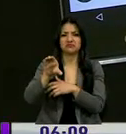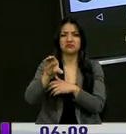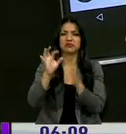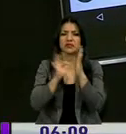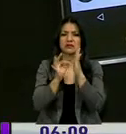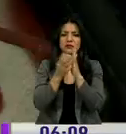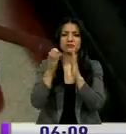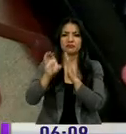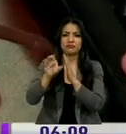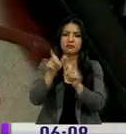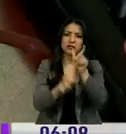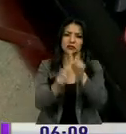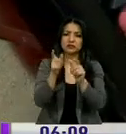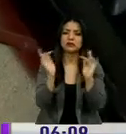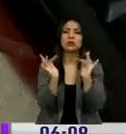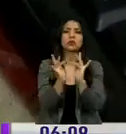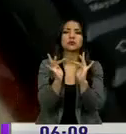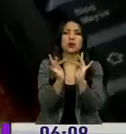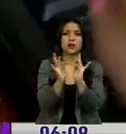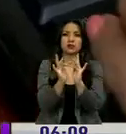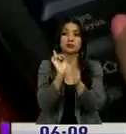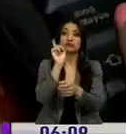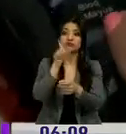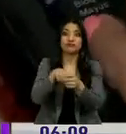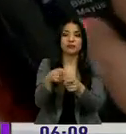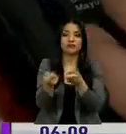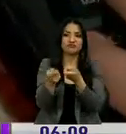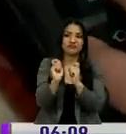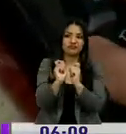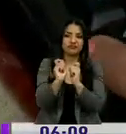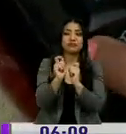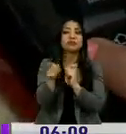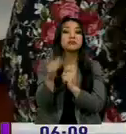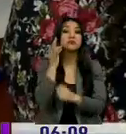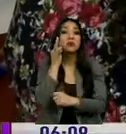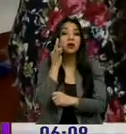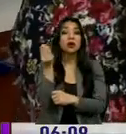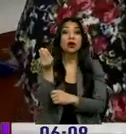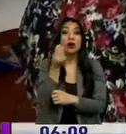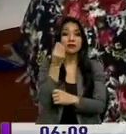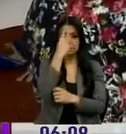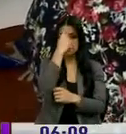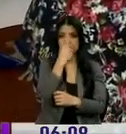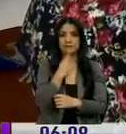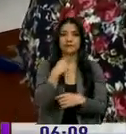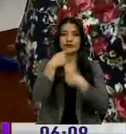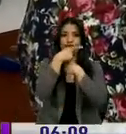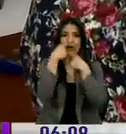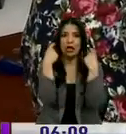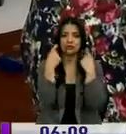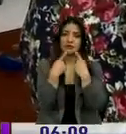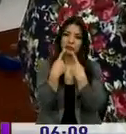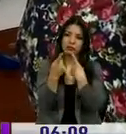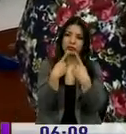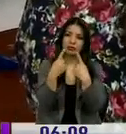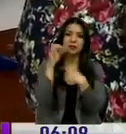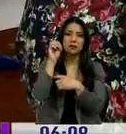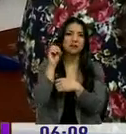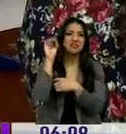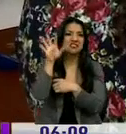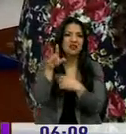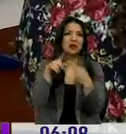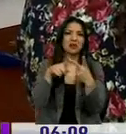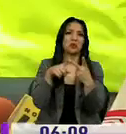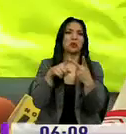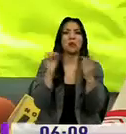víctimas. Buscaba especialmente adolescentes bajo perfiles falsos, interactuaba y transmitía fotografías y videos de carácter